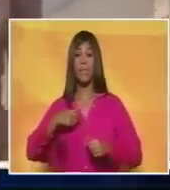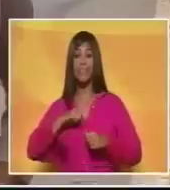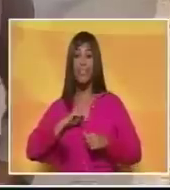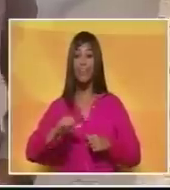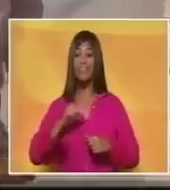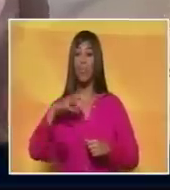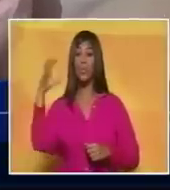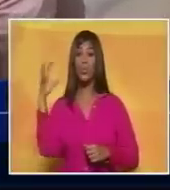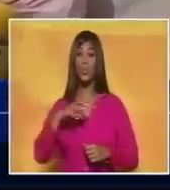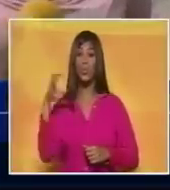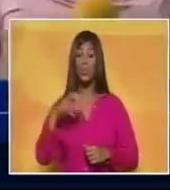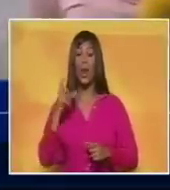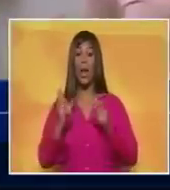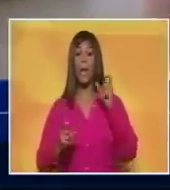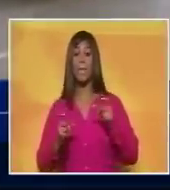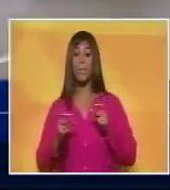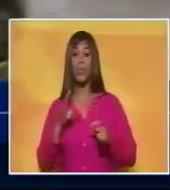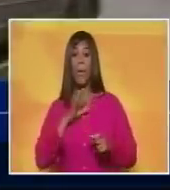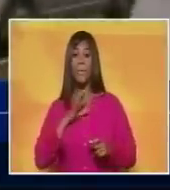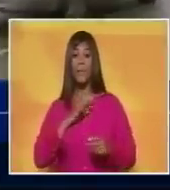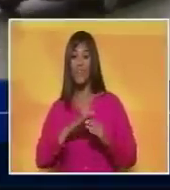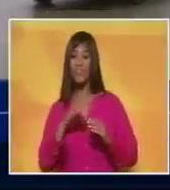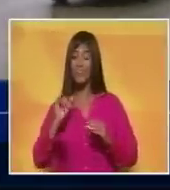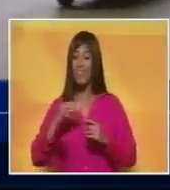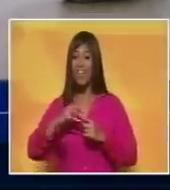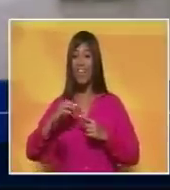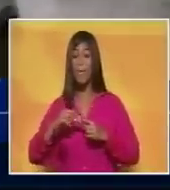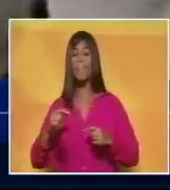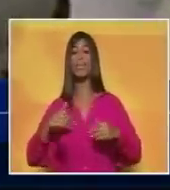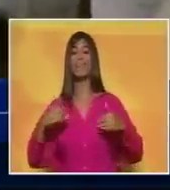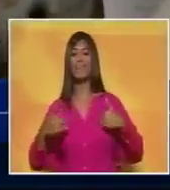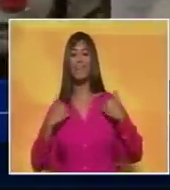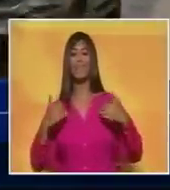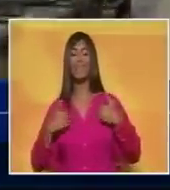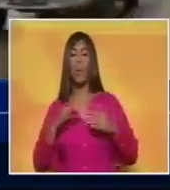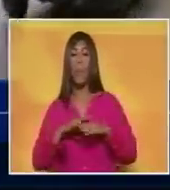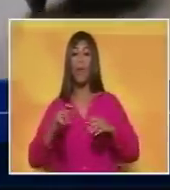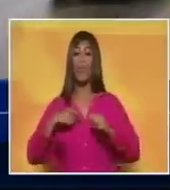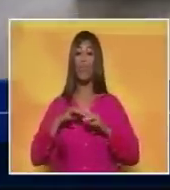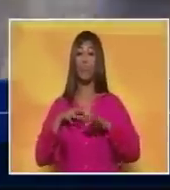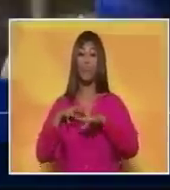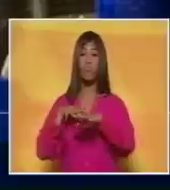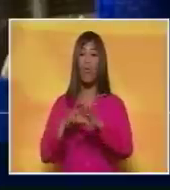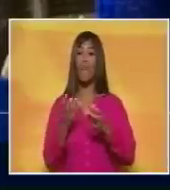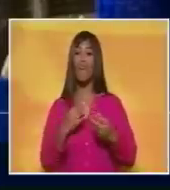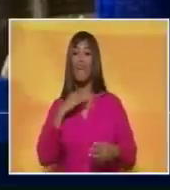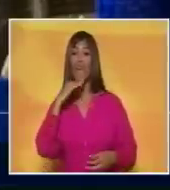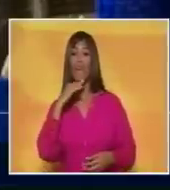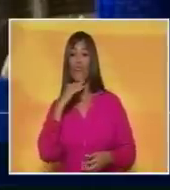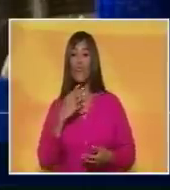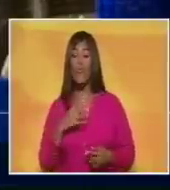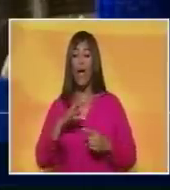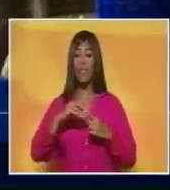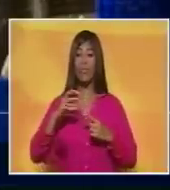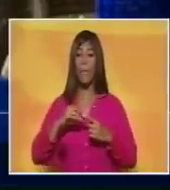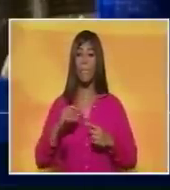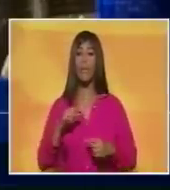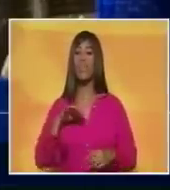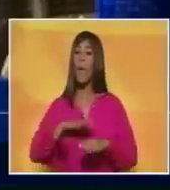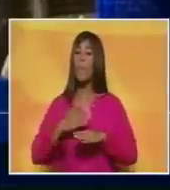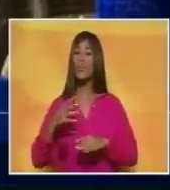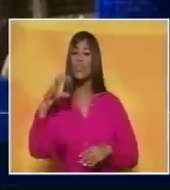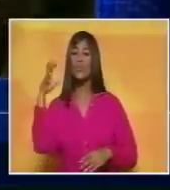de lluvias, ciudadanos del este de Caracas se han visto afectados debido al colapso del distribuidor Altamira por causa